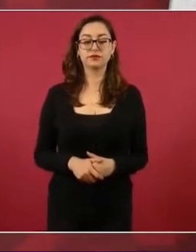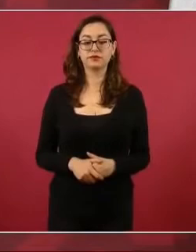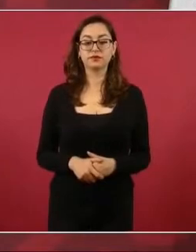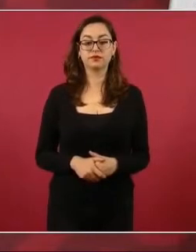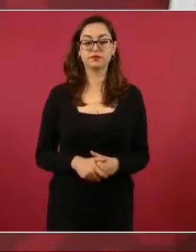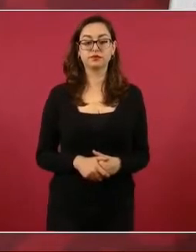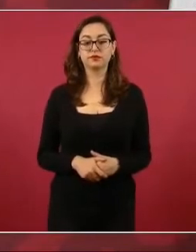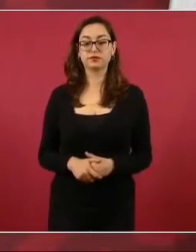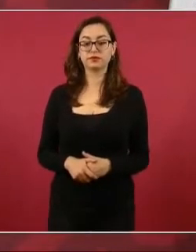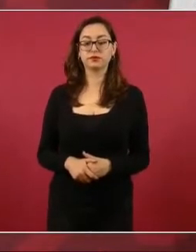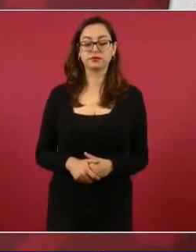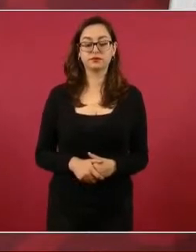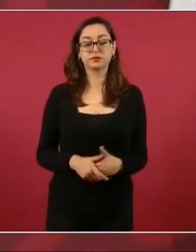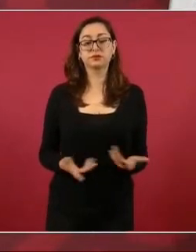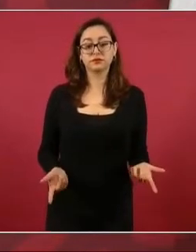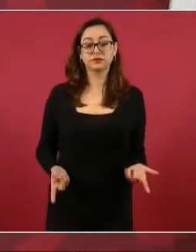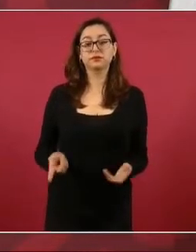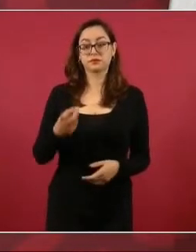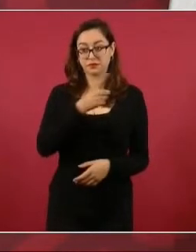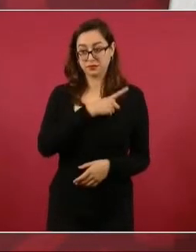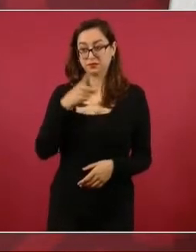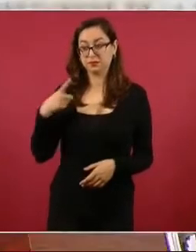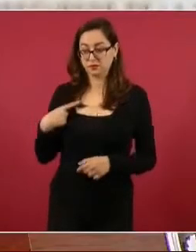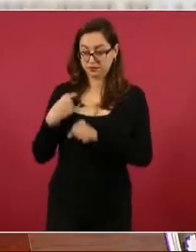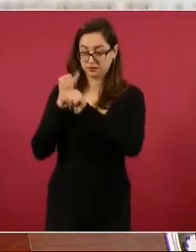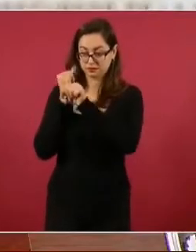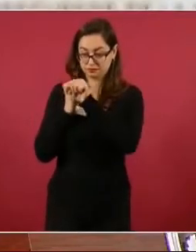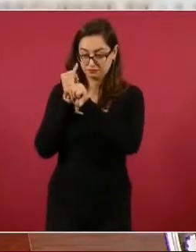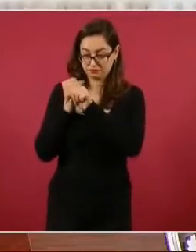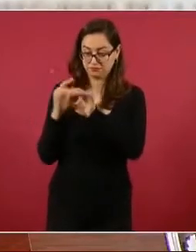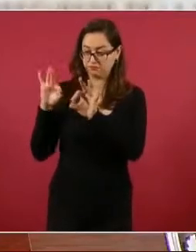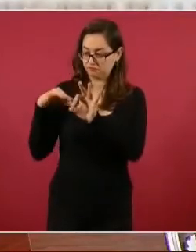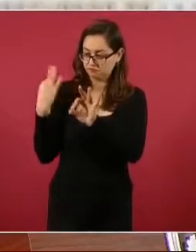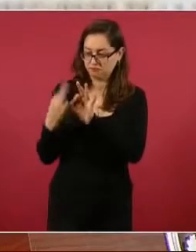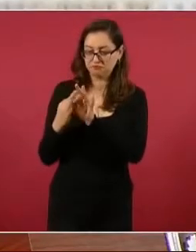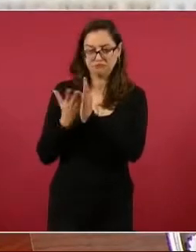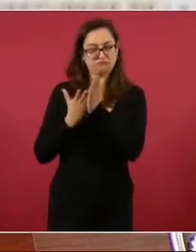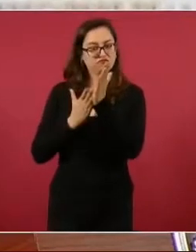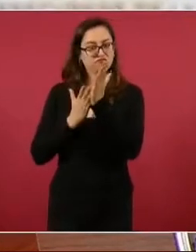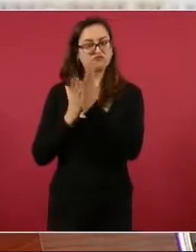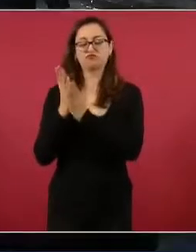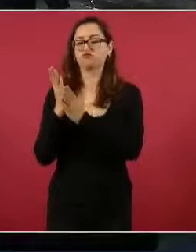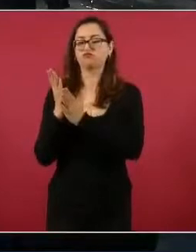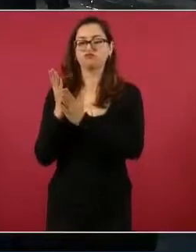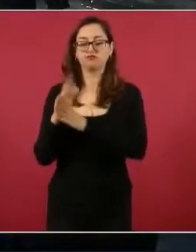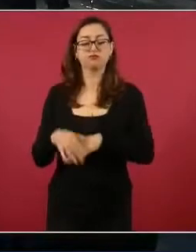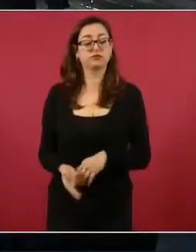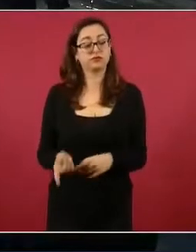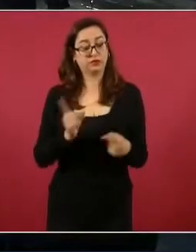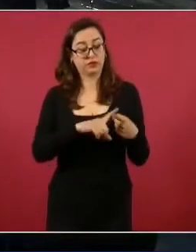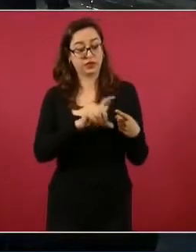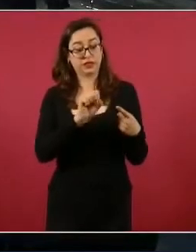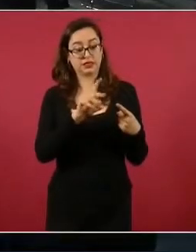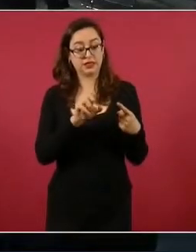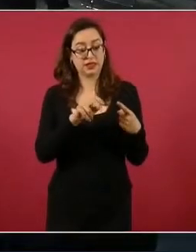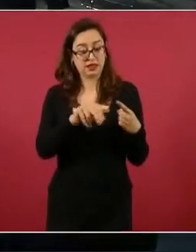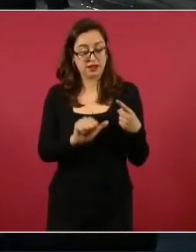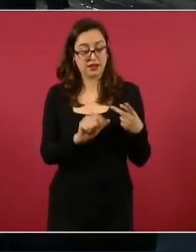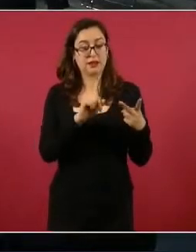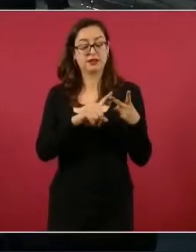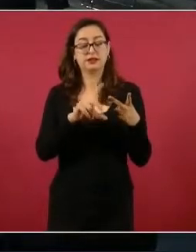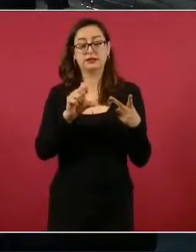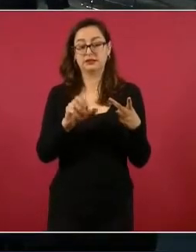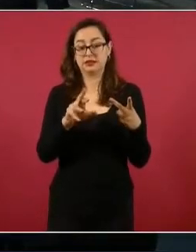con rectitud, porque el secretario de la Defensa, como el secretario de Marina,